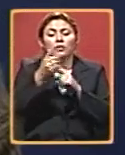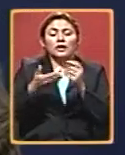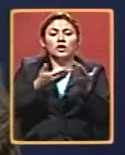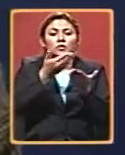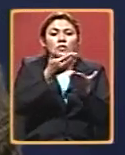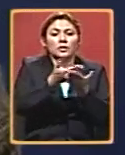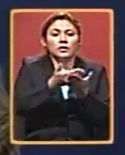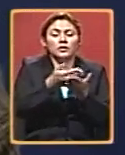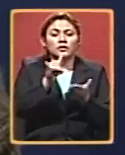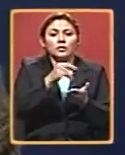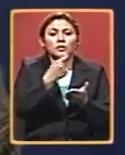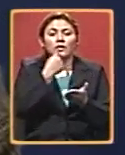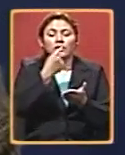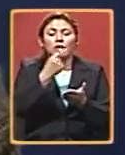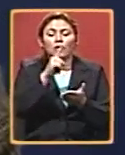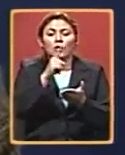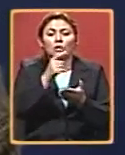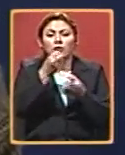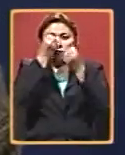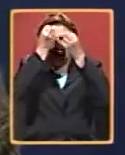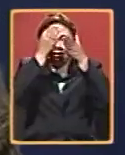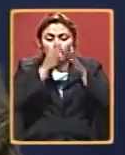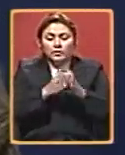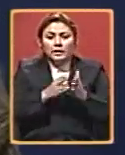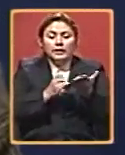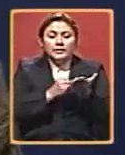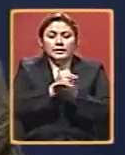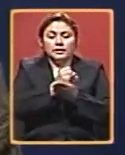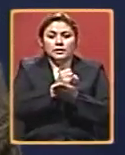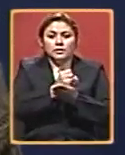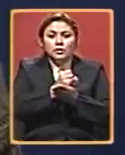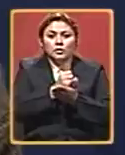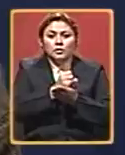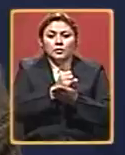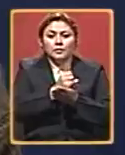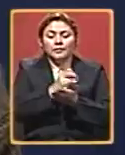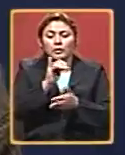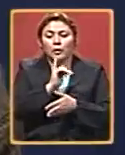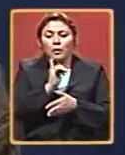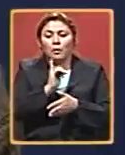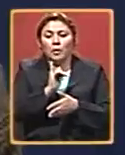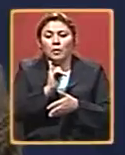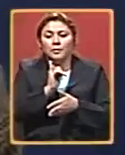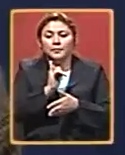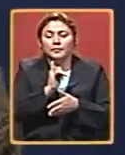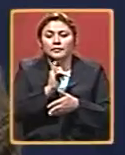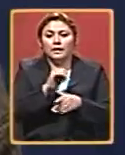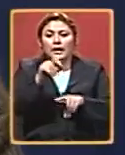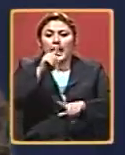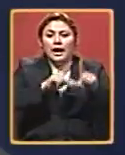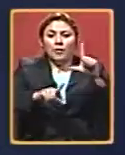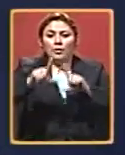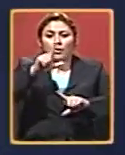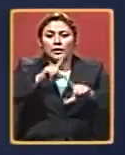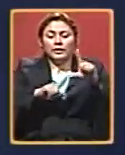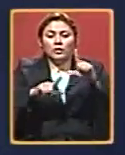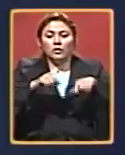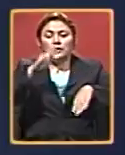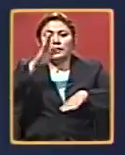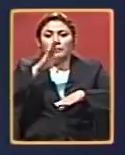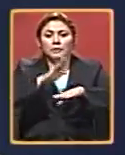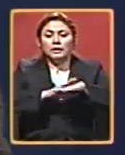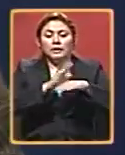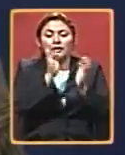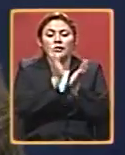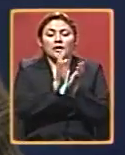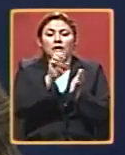lo mencionó uno de nuestros informantes en la investigación, como laboratorios que le permiten a la